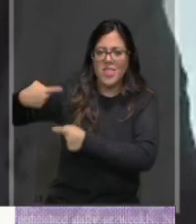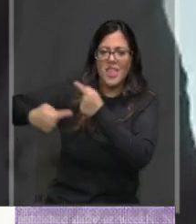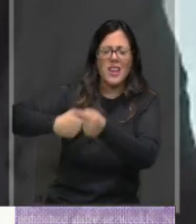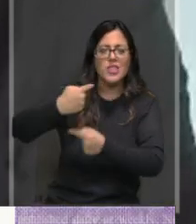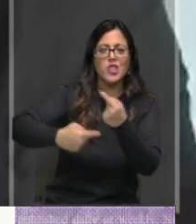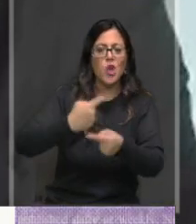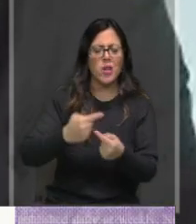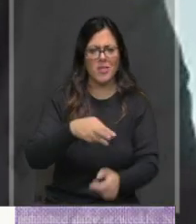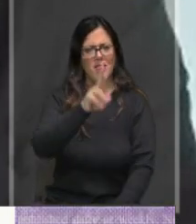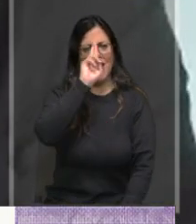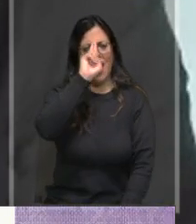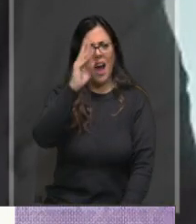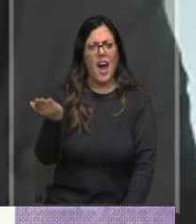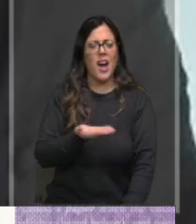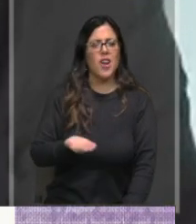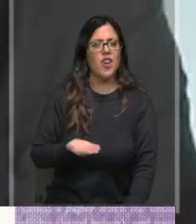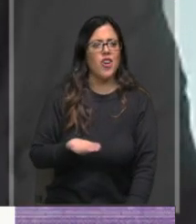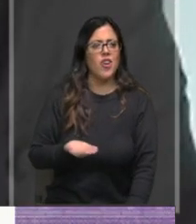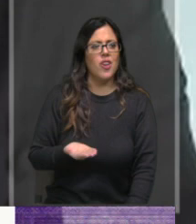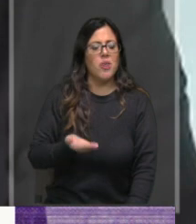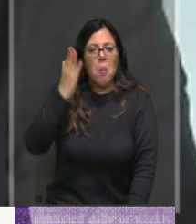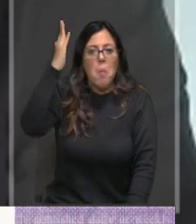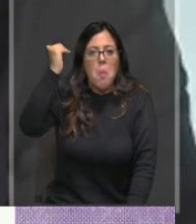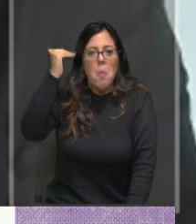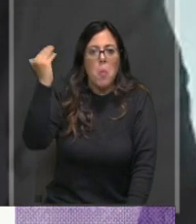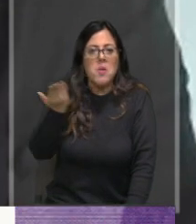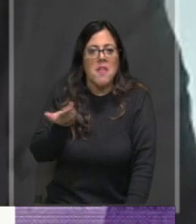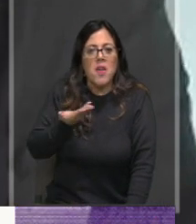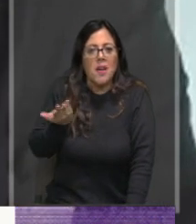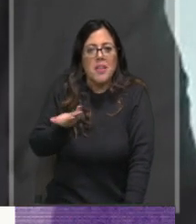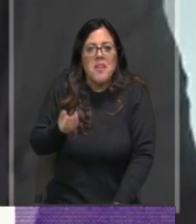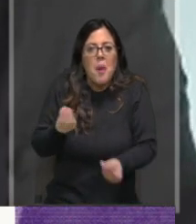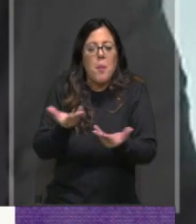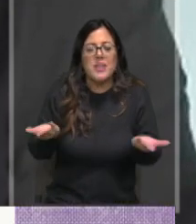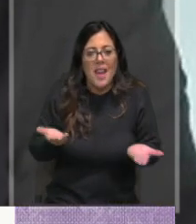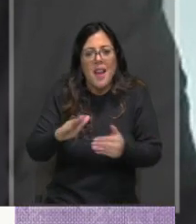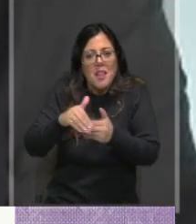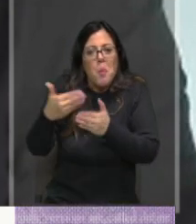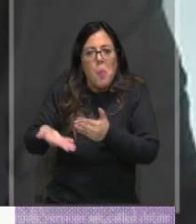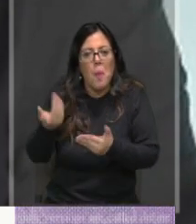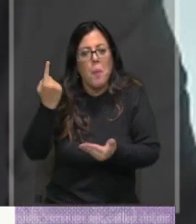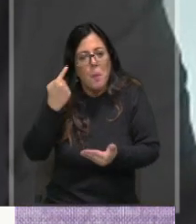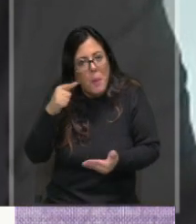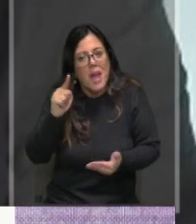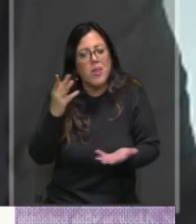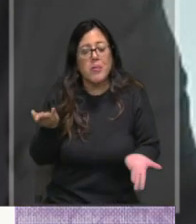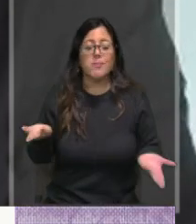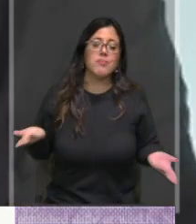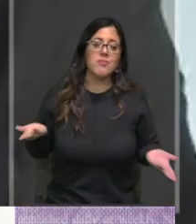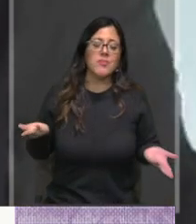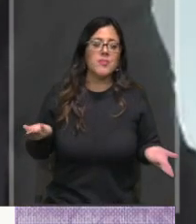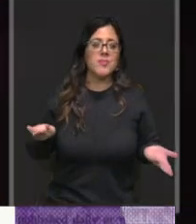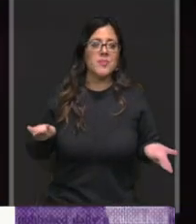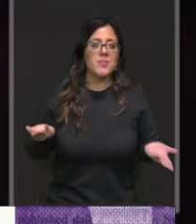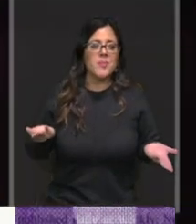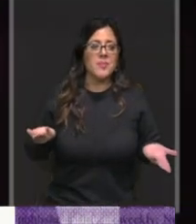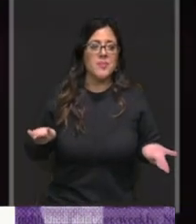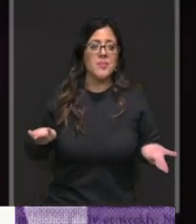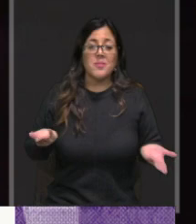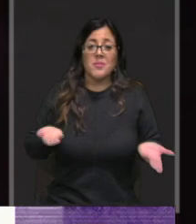muy raro, y no sabíamos muy bien cómo iba a resultar, pero bueno, quedó.